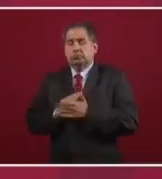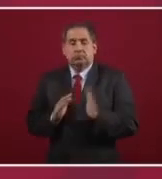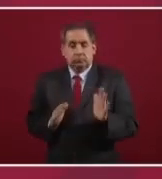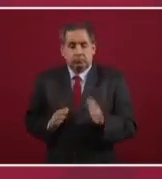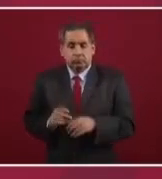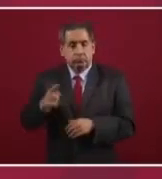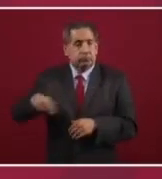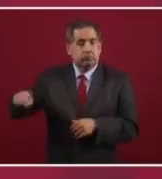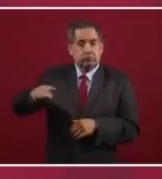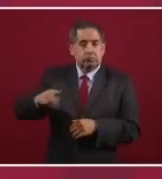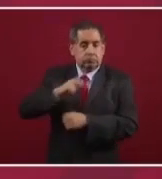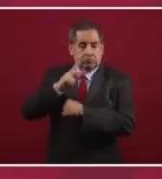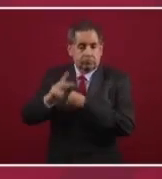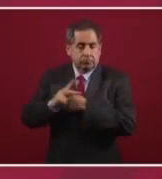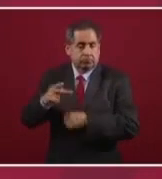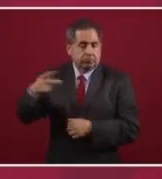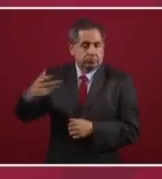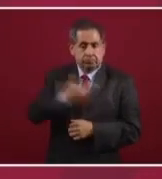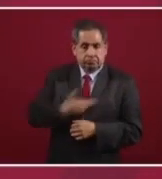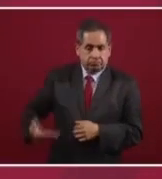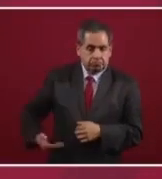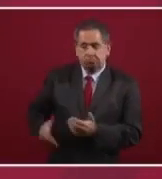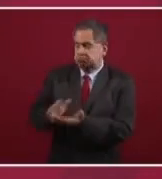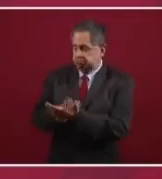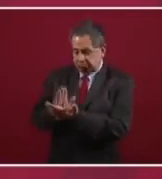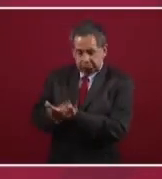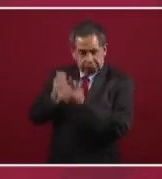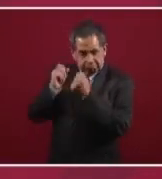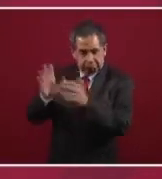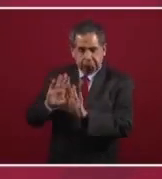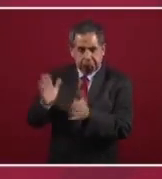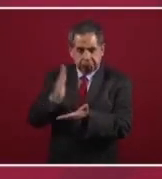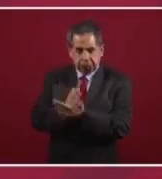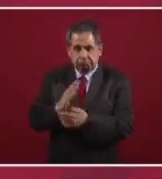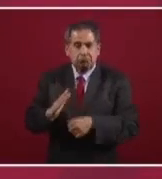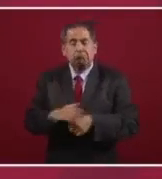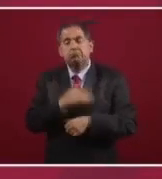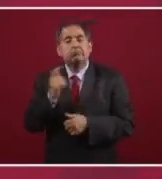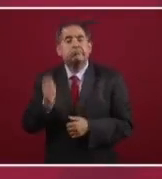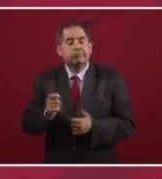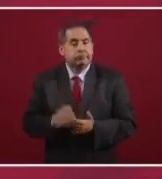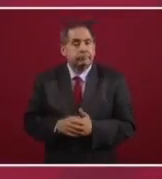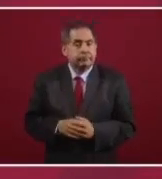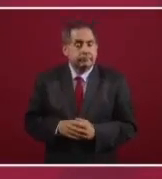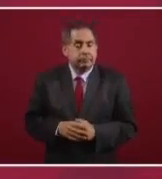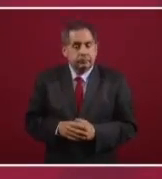los mandatarios de esos países, porque sería